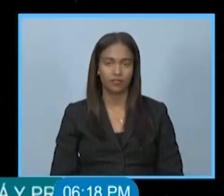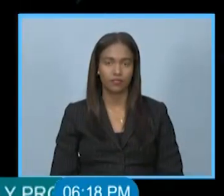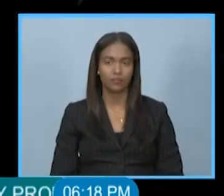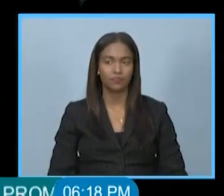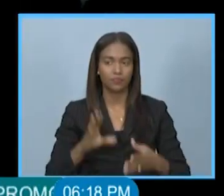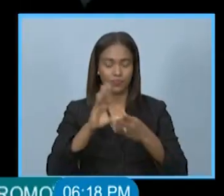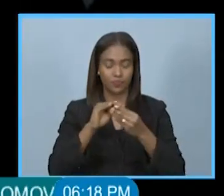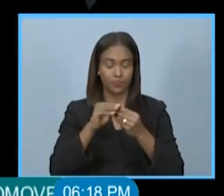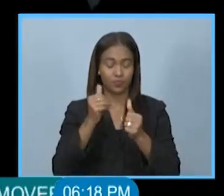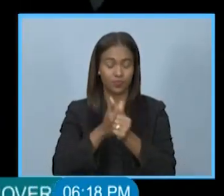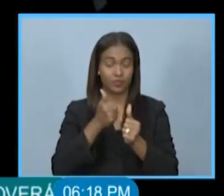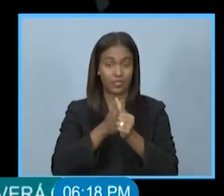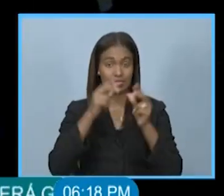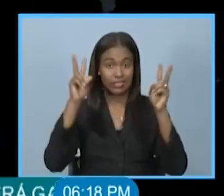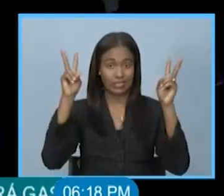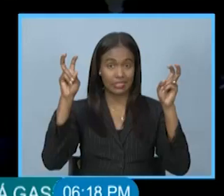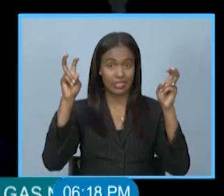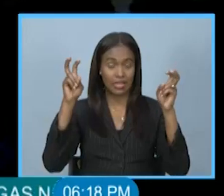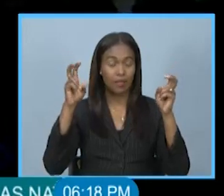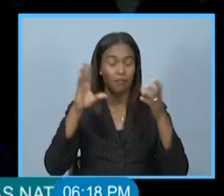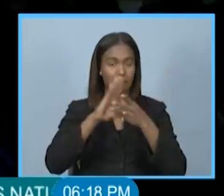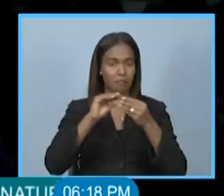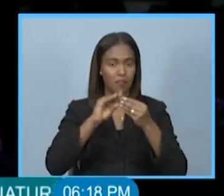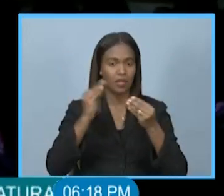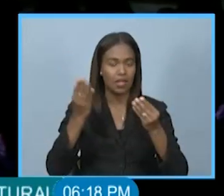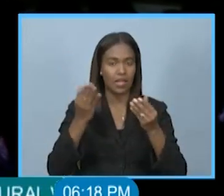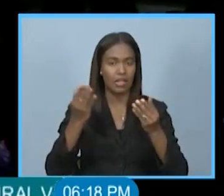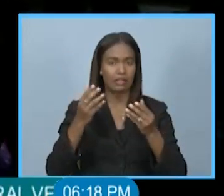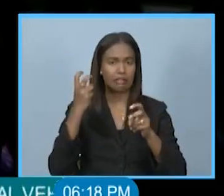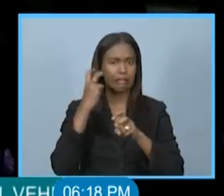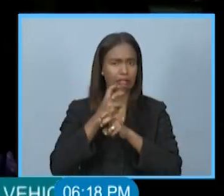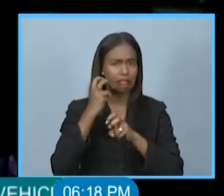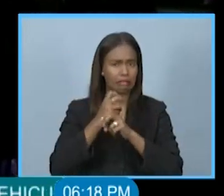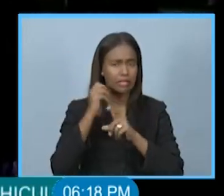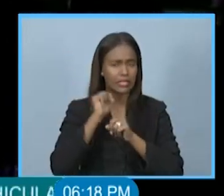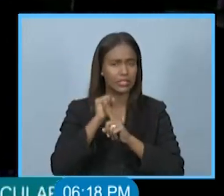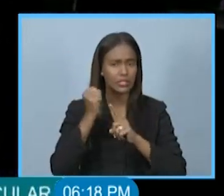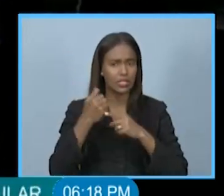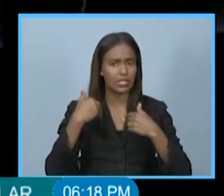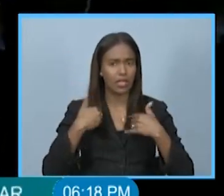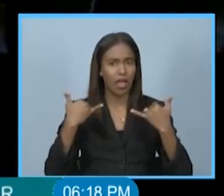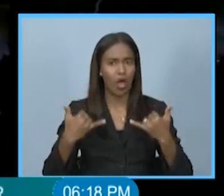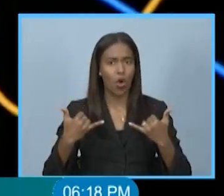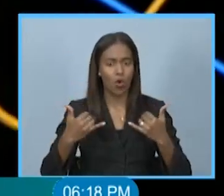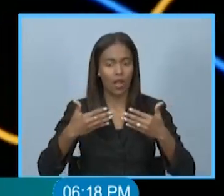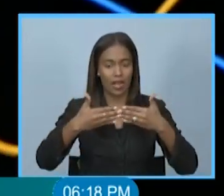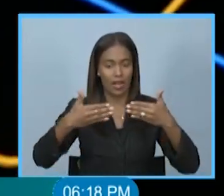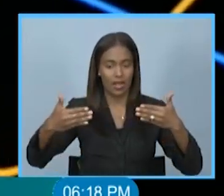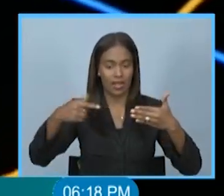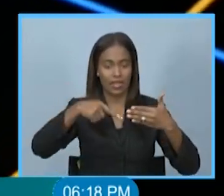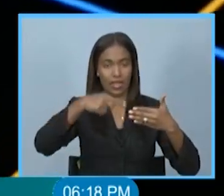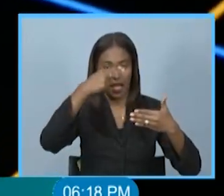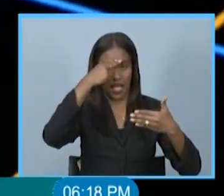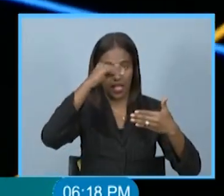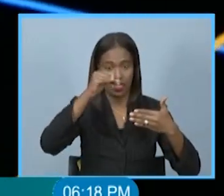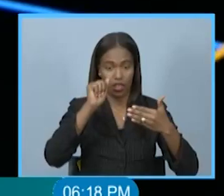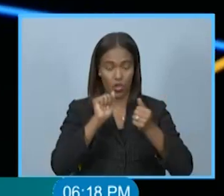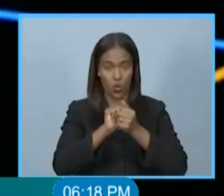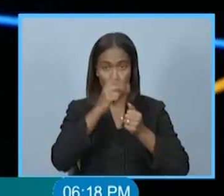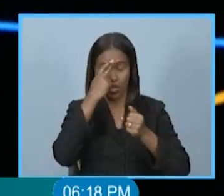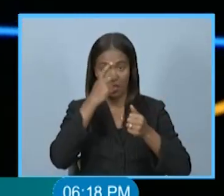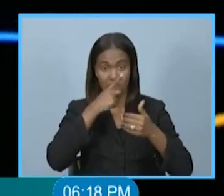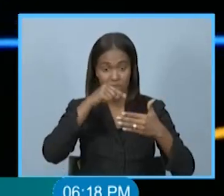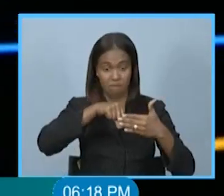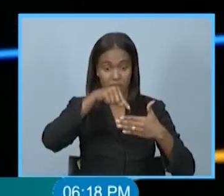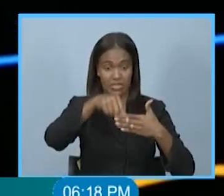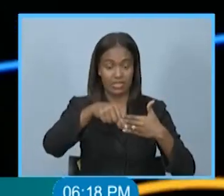A propósito continuando con este mismo tema de la difícil situación que hay ahora mismo en la frontera comerciantes dominicanos también